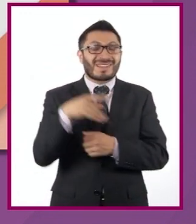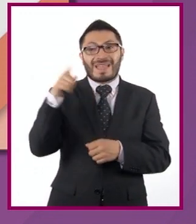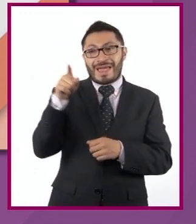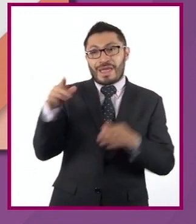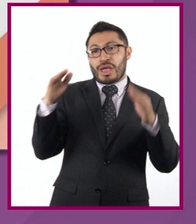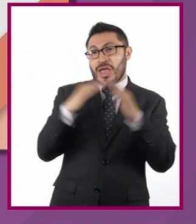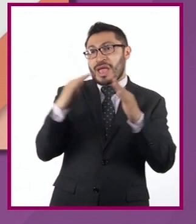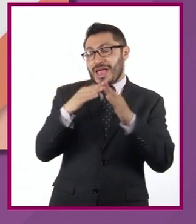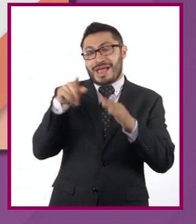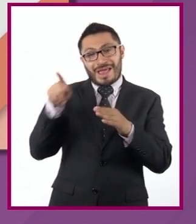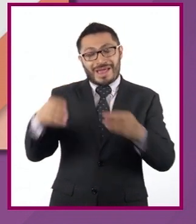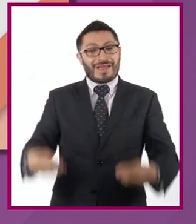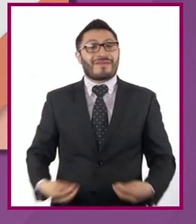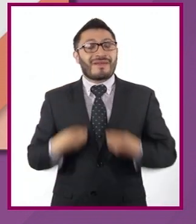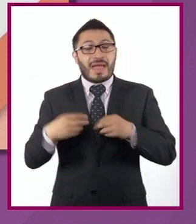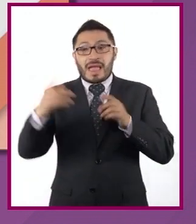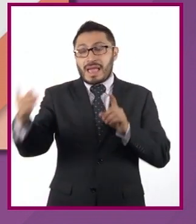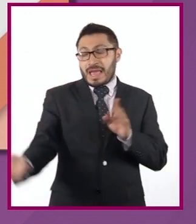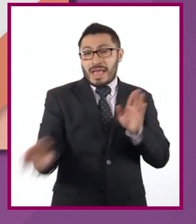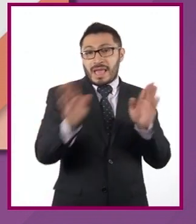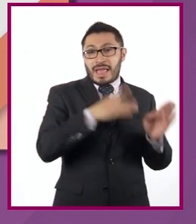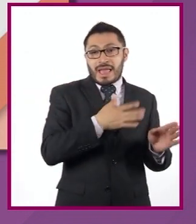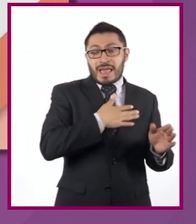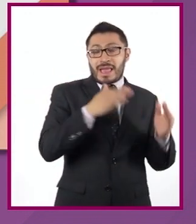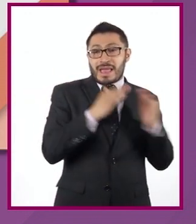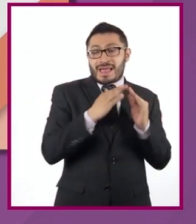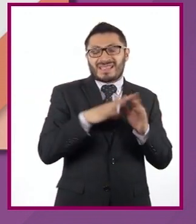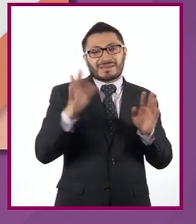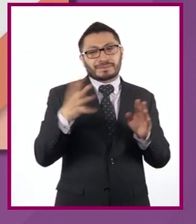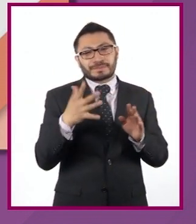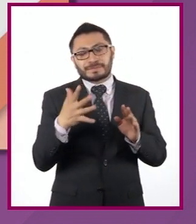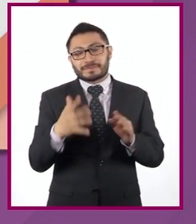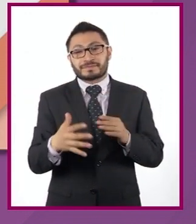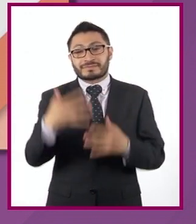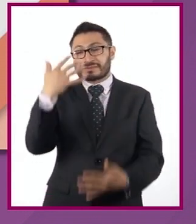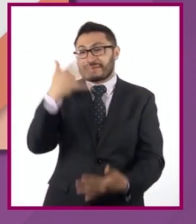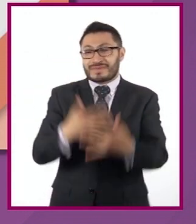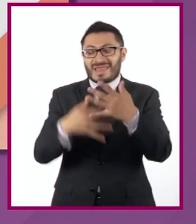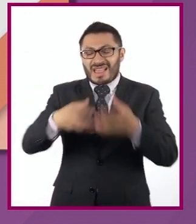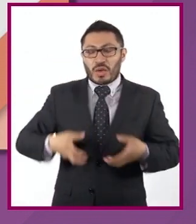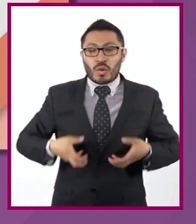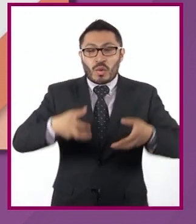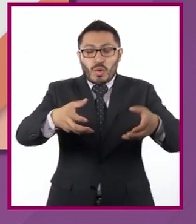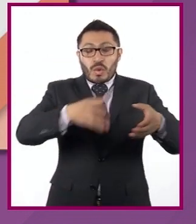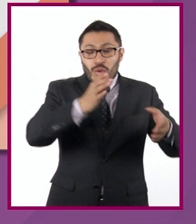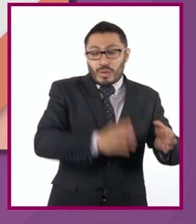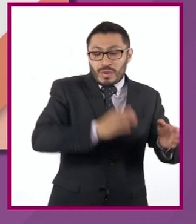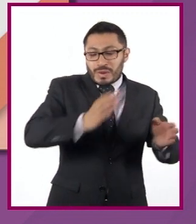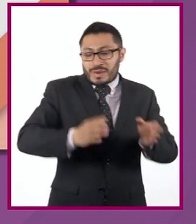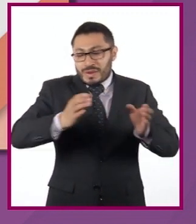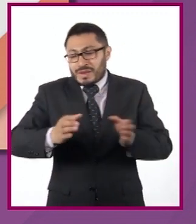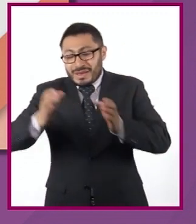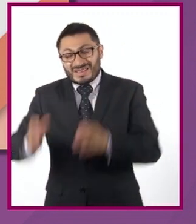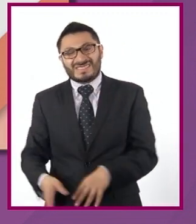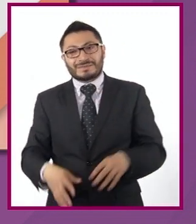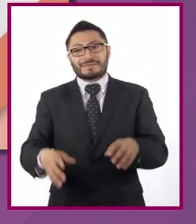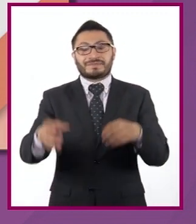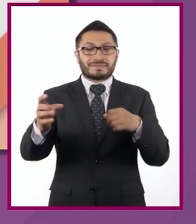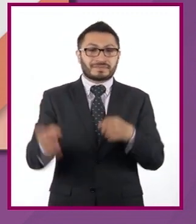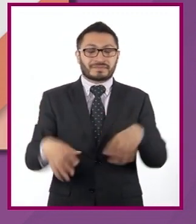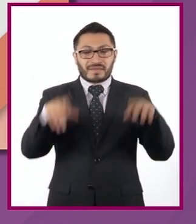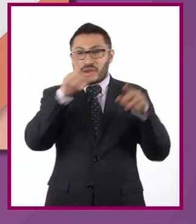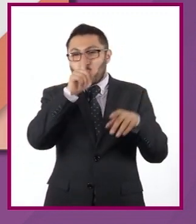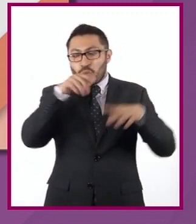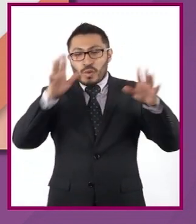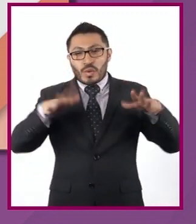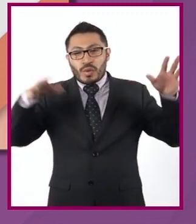casa donde él habitaba a la mía, se extendían 15 largas cuadras. Los alados mensajeros iban